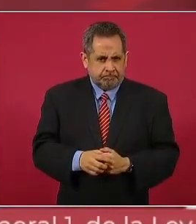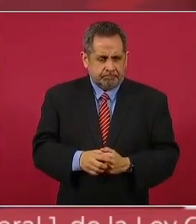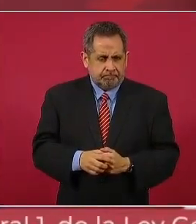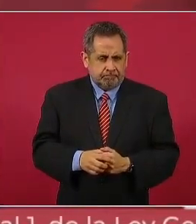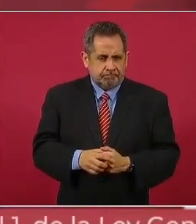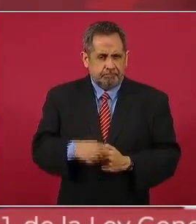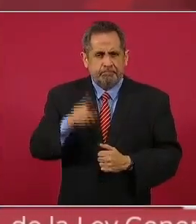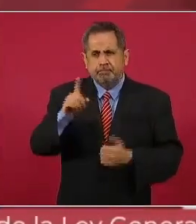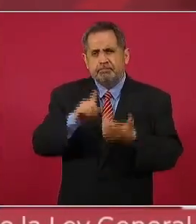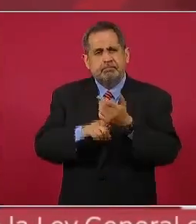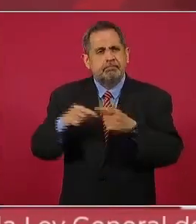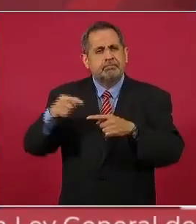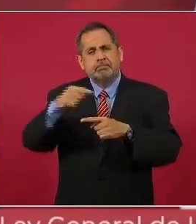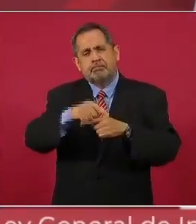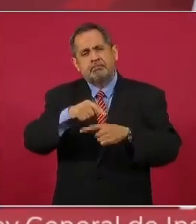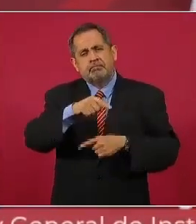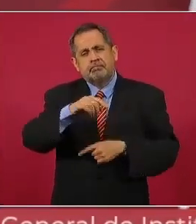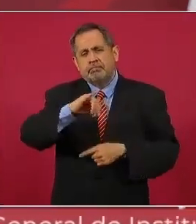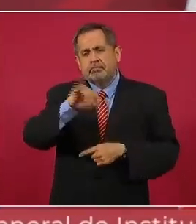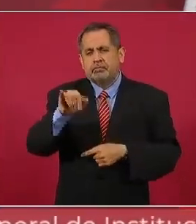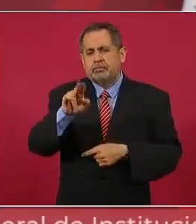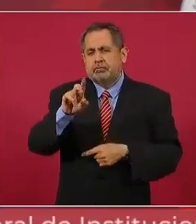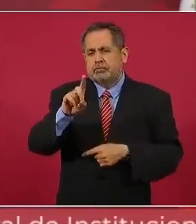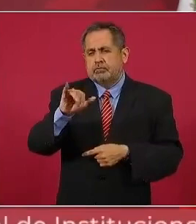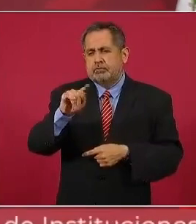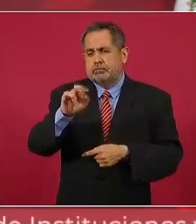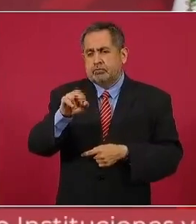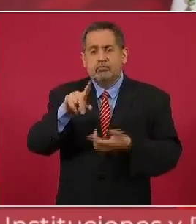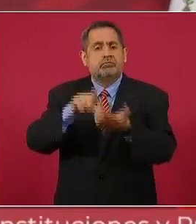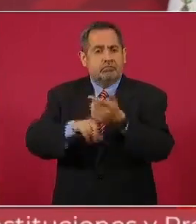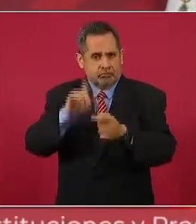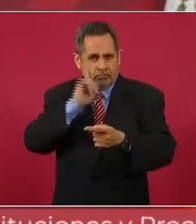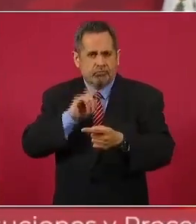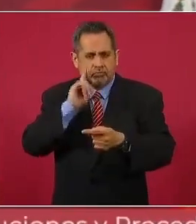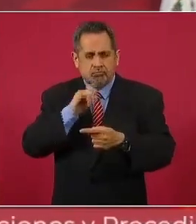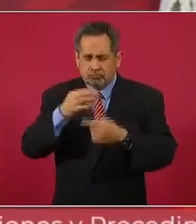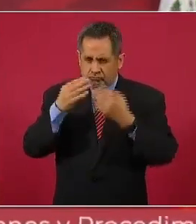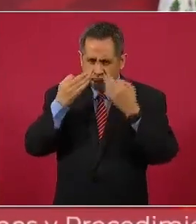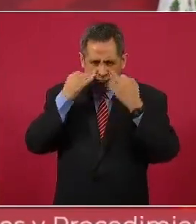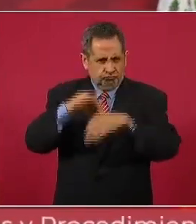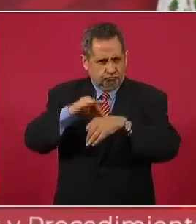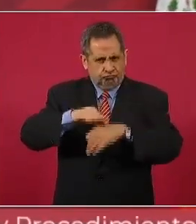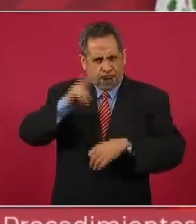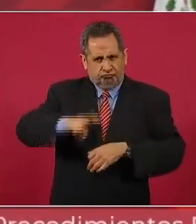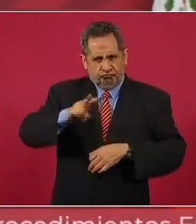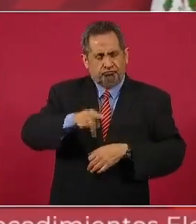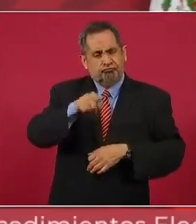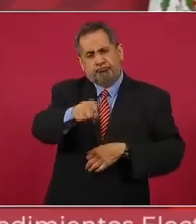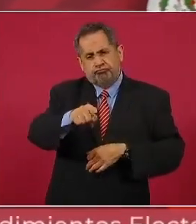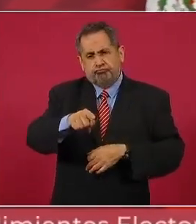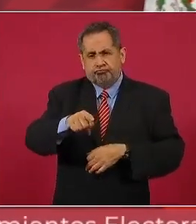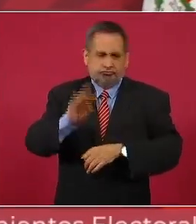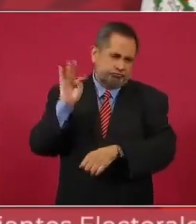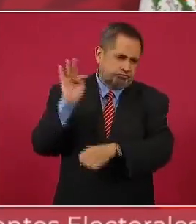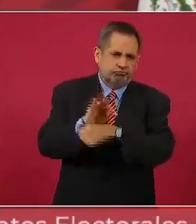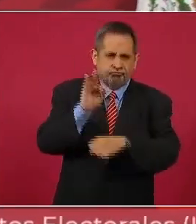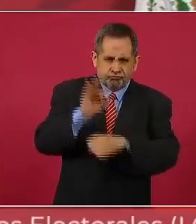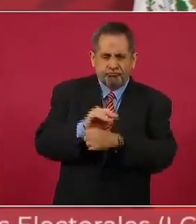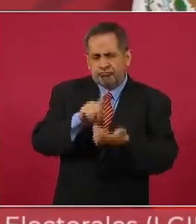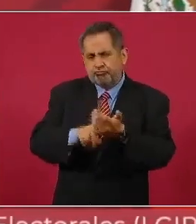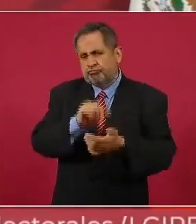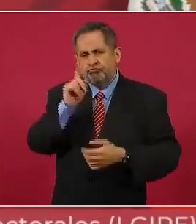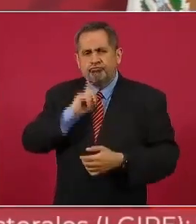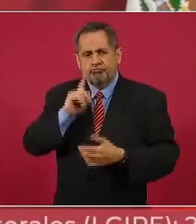la judicatura, que hay mujeres, que nos consta que son defensoras de